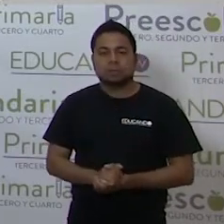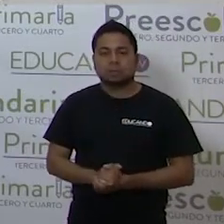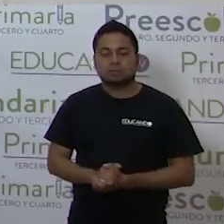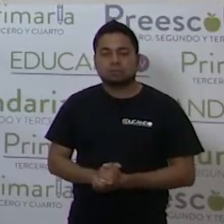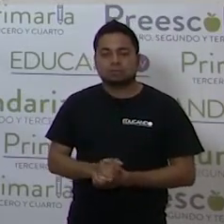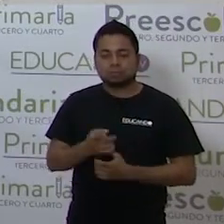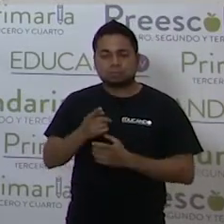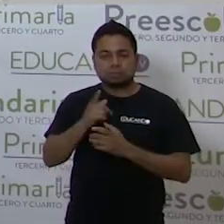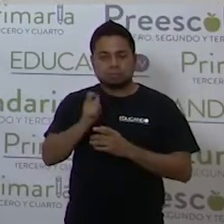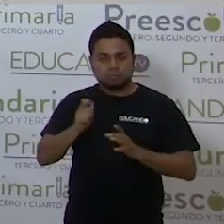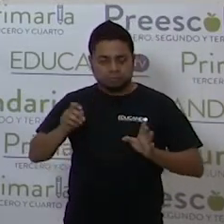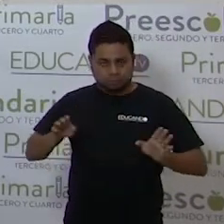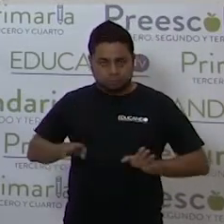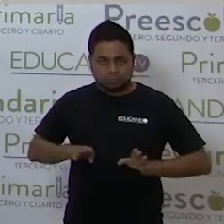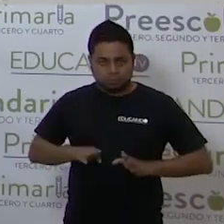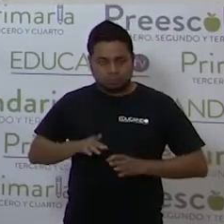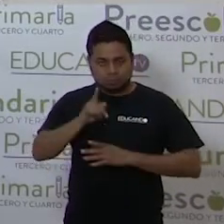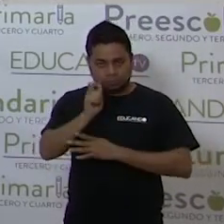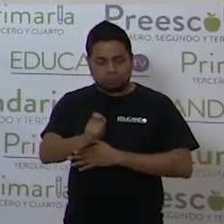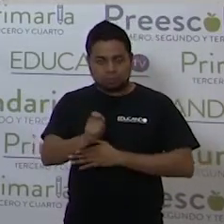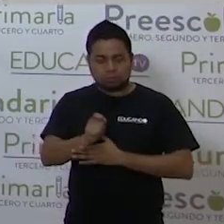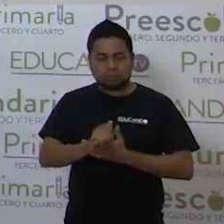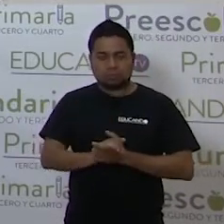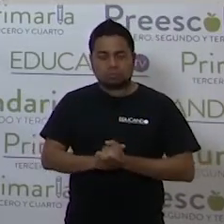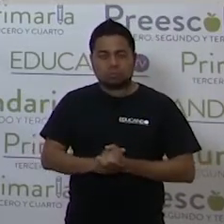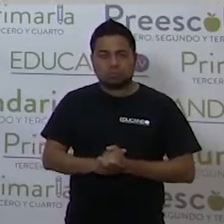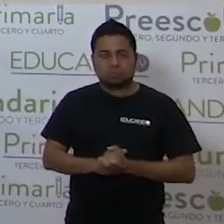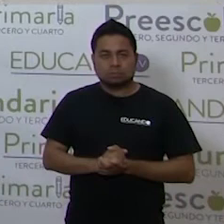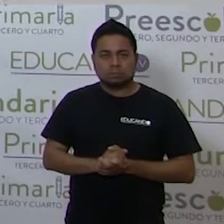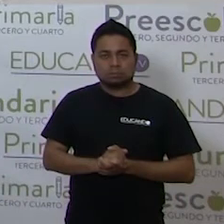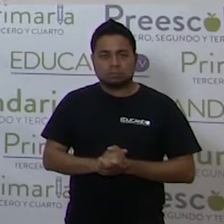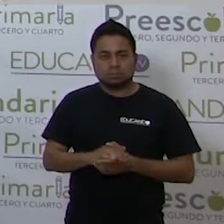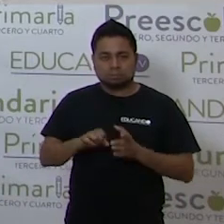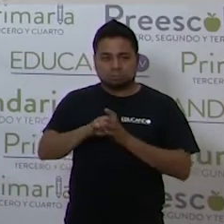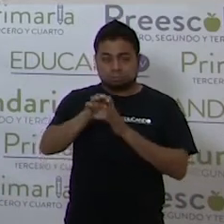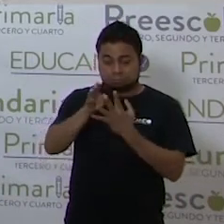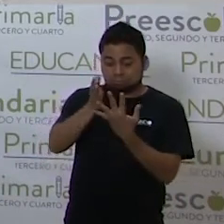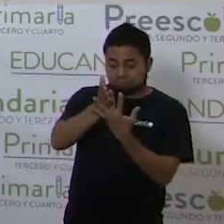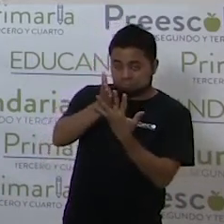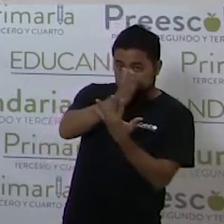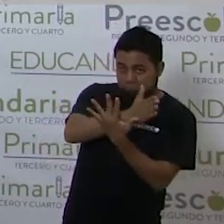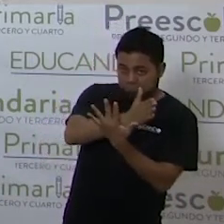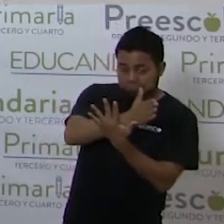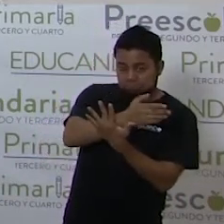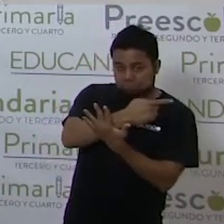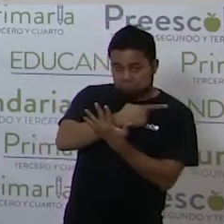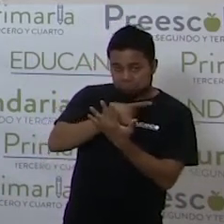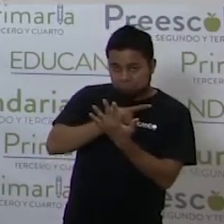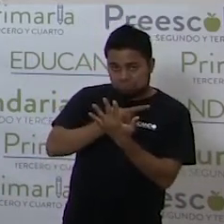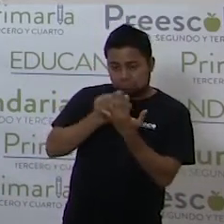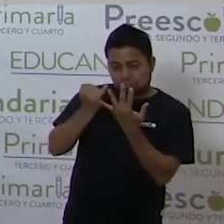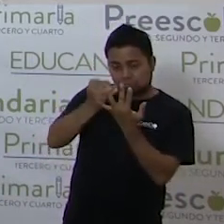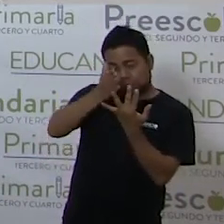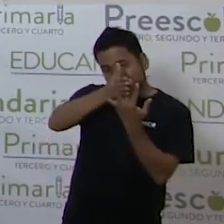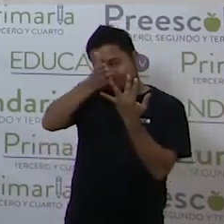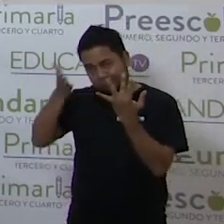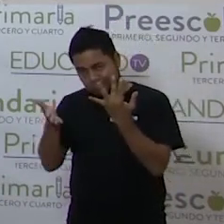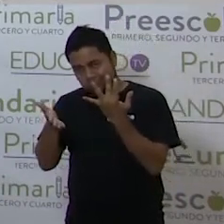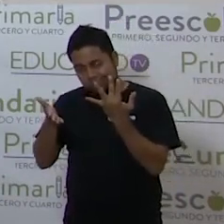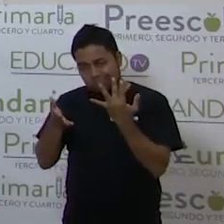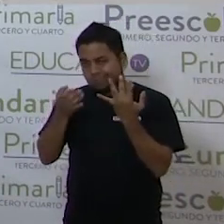igualdad nos dice que lo que le hacemos a uno de los miembros lo tenemos que hacer también en el otro lado